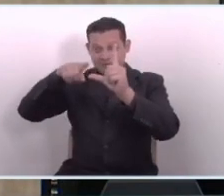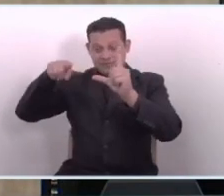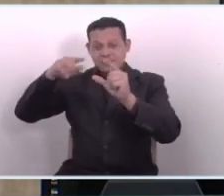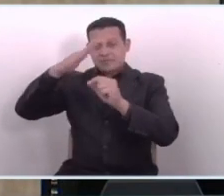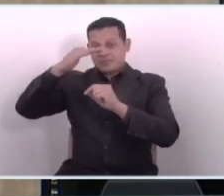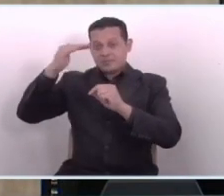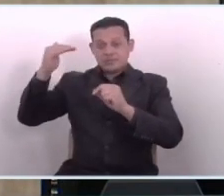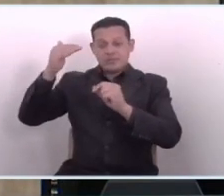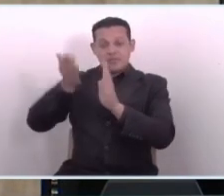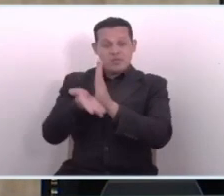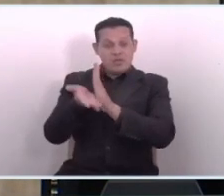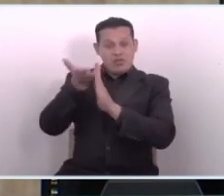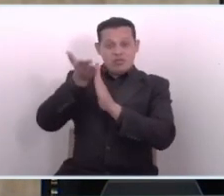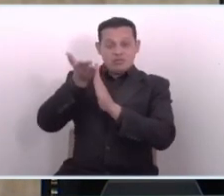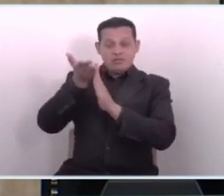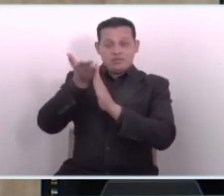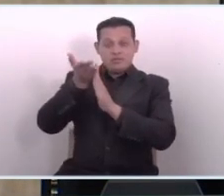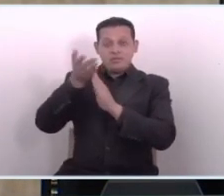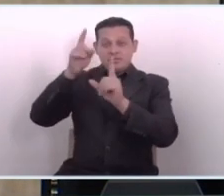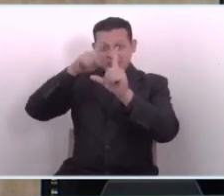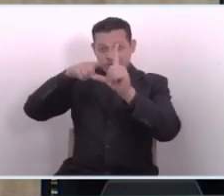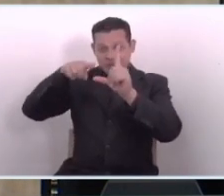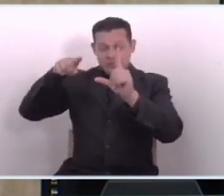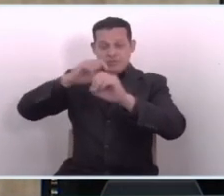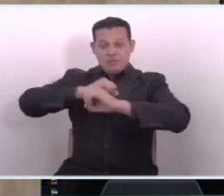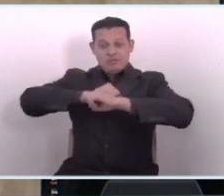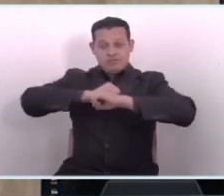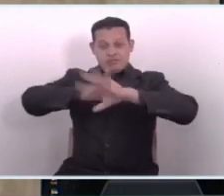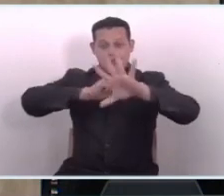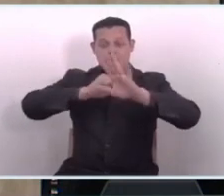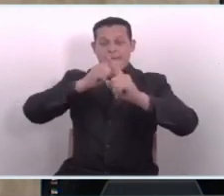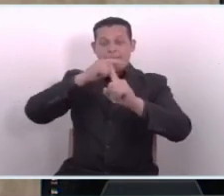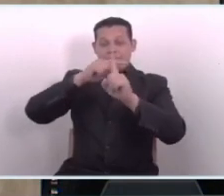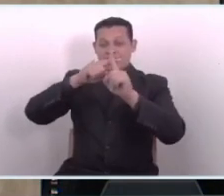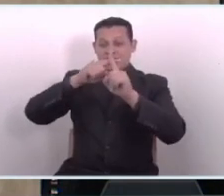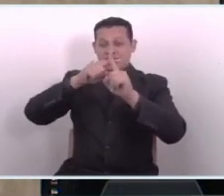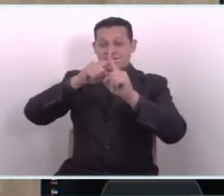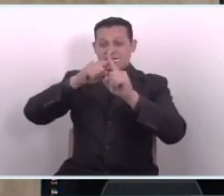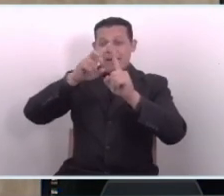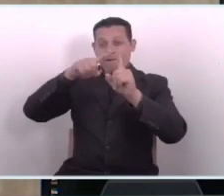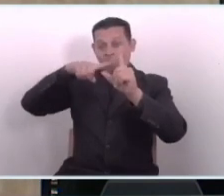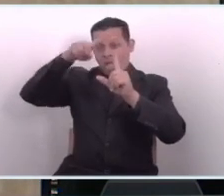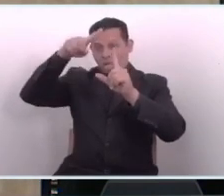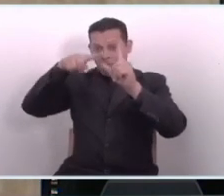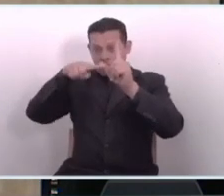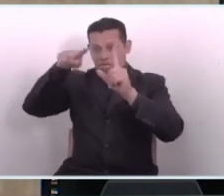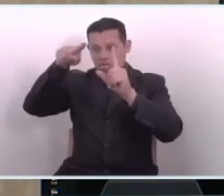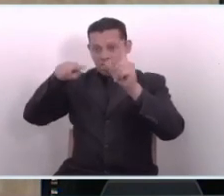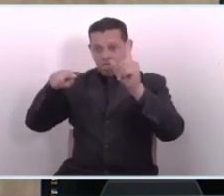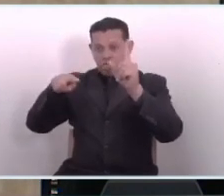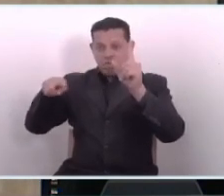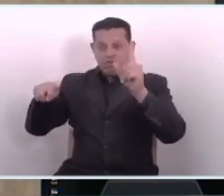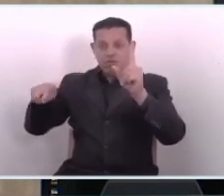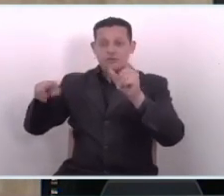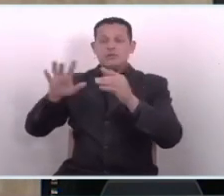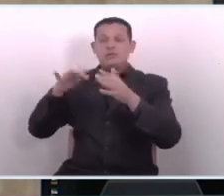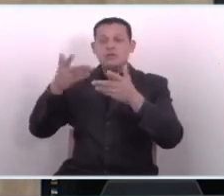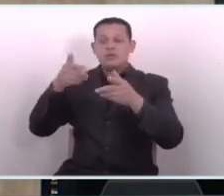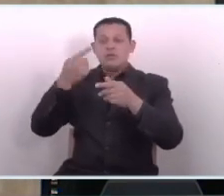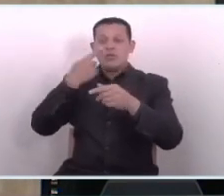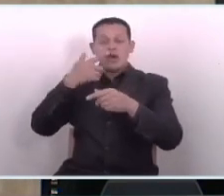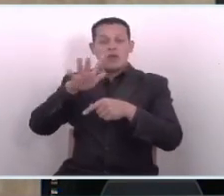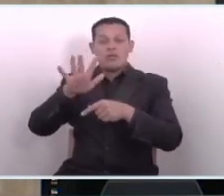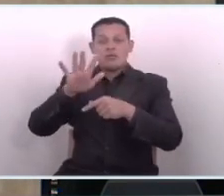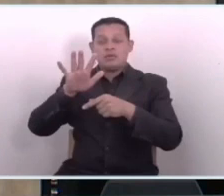en el país y ampliar la oferta de las estadísticas mediante la publicación de más variables y con mayores frecuencias. Acá pongo